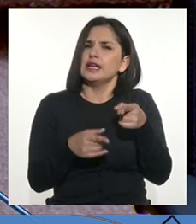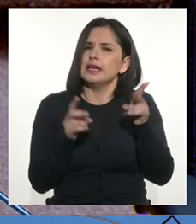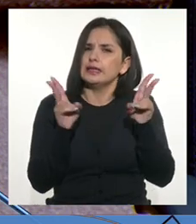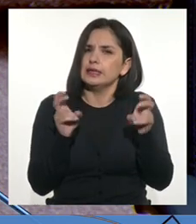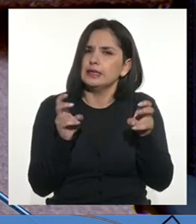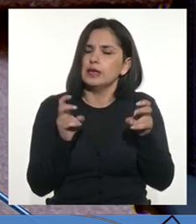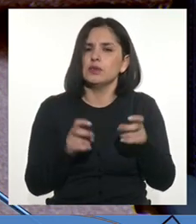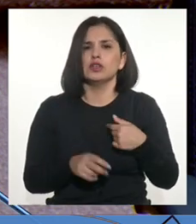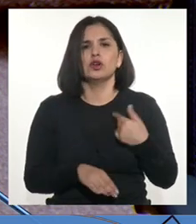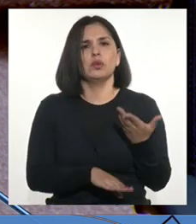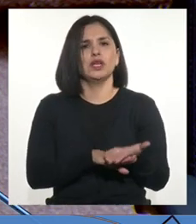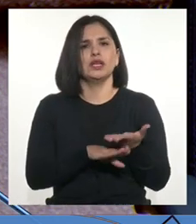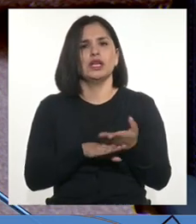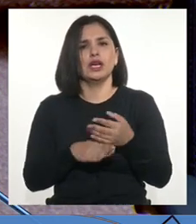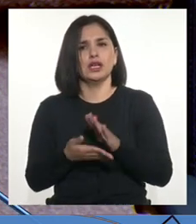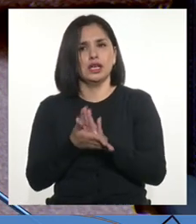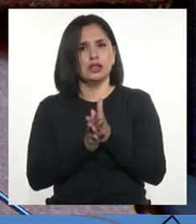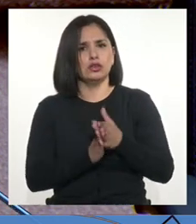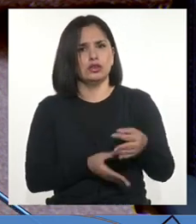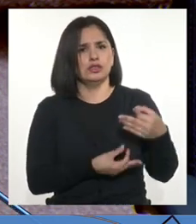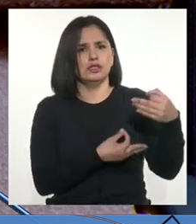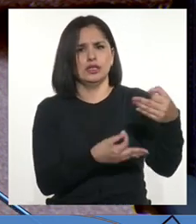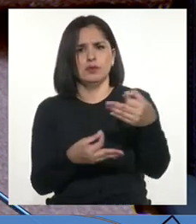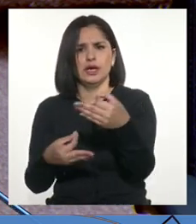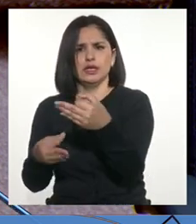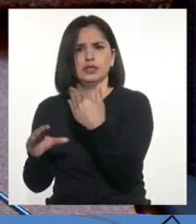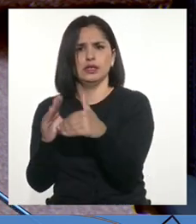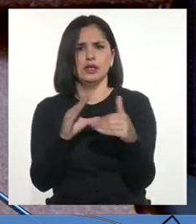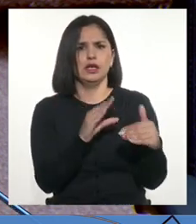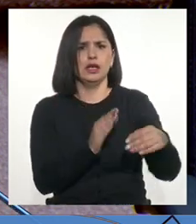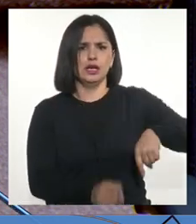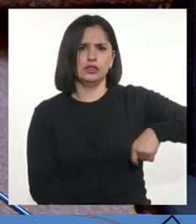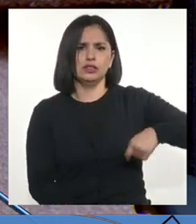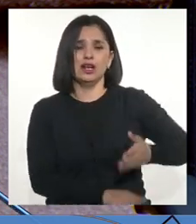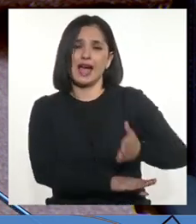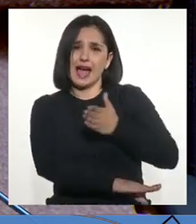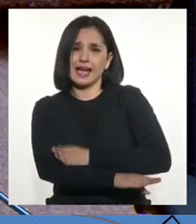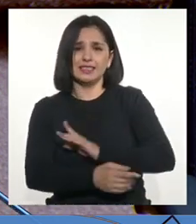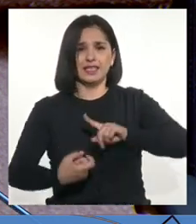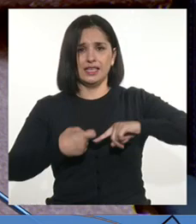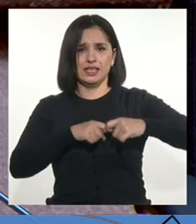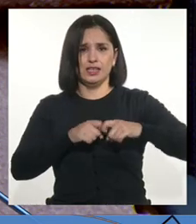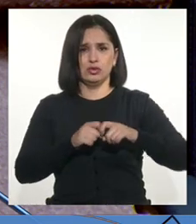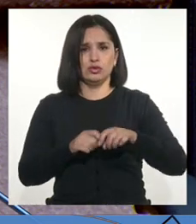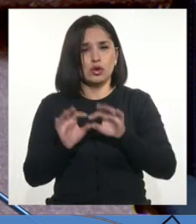lo que pediría es que esto se hiciera llegar a todos los senadores y senadores antes de la discusión en particular